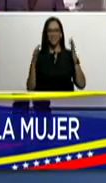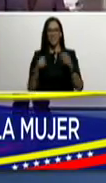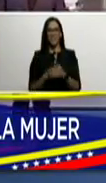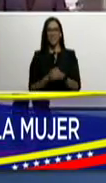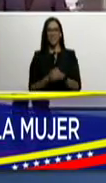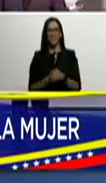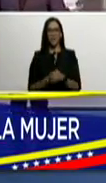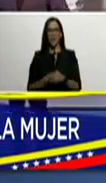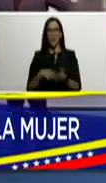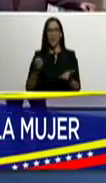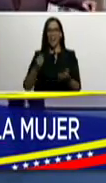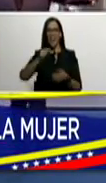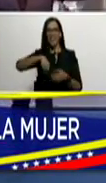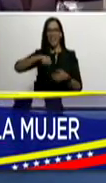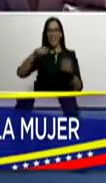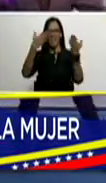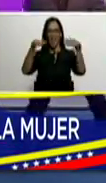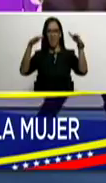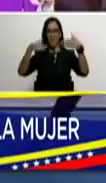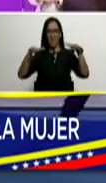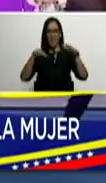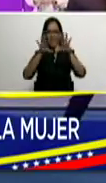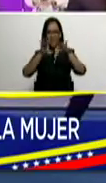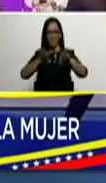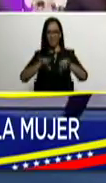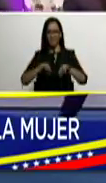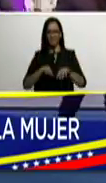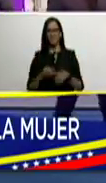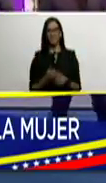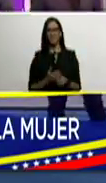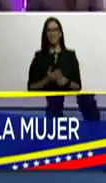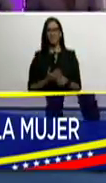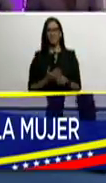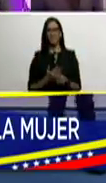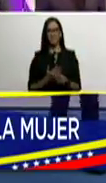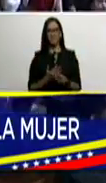la tarjeta de Navidad. ¡Eso!